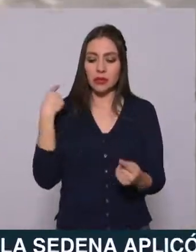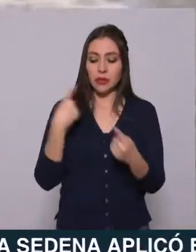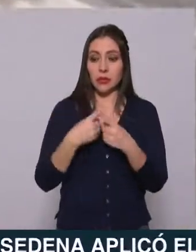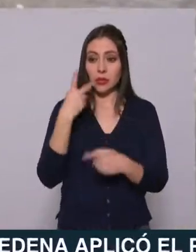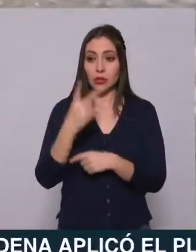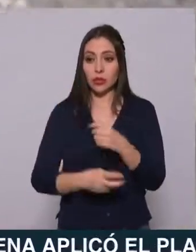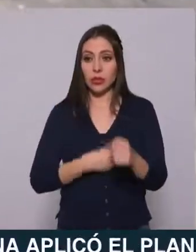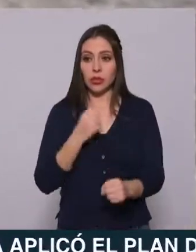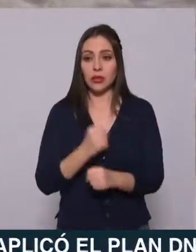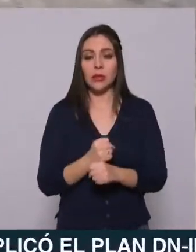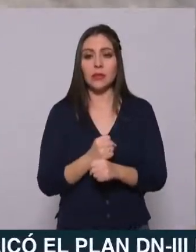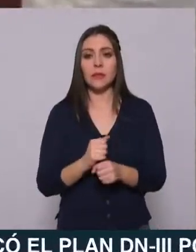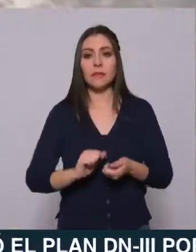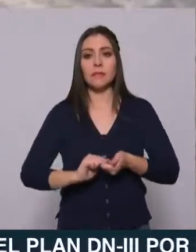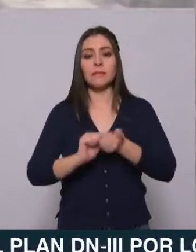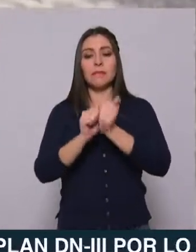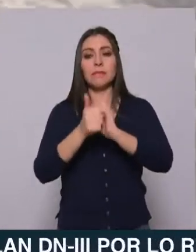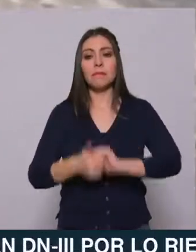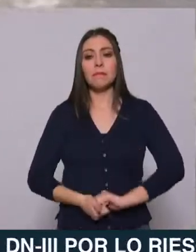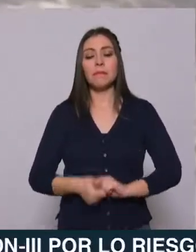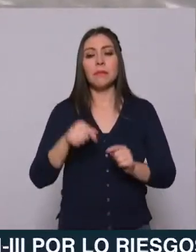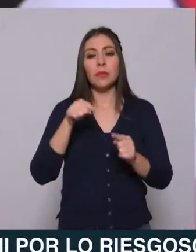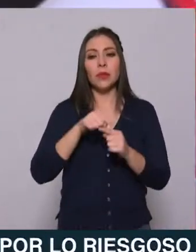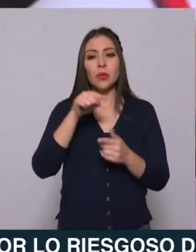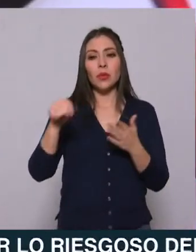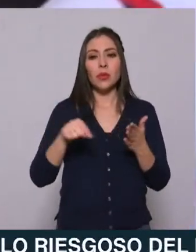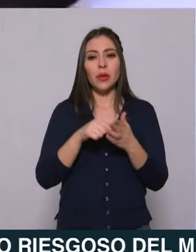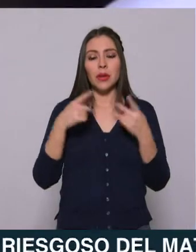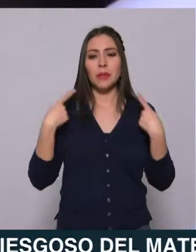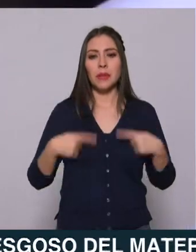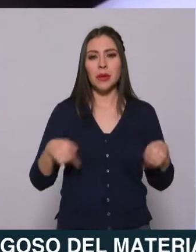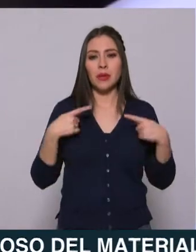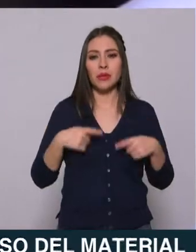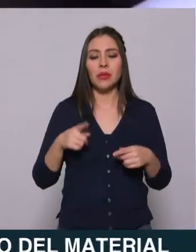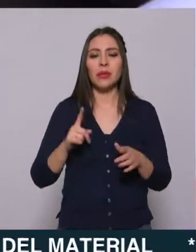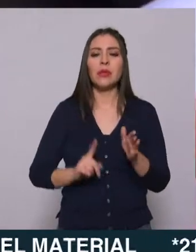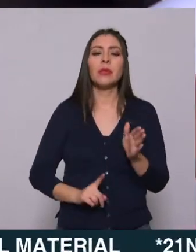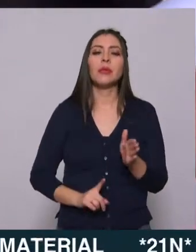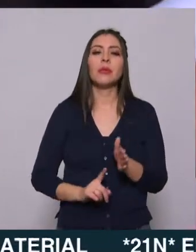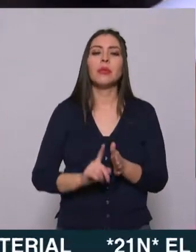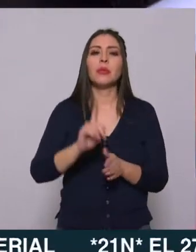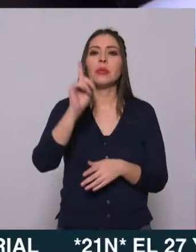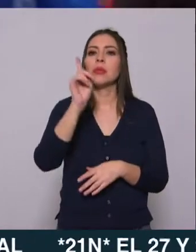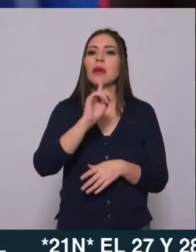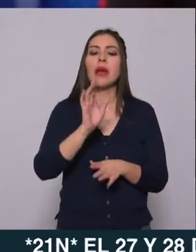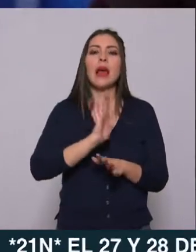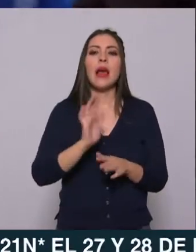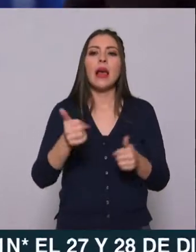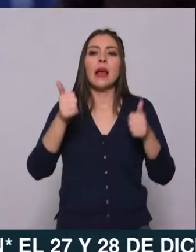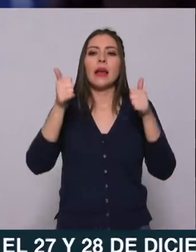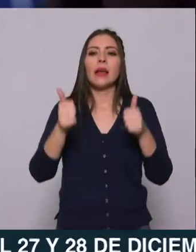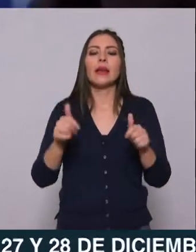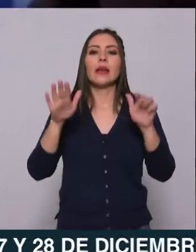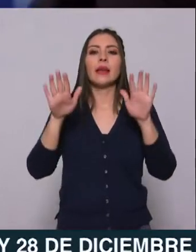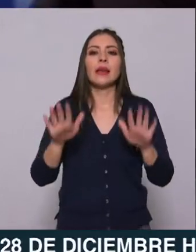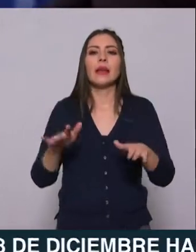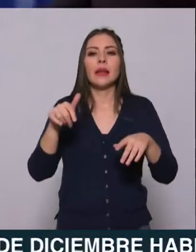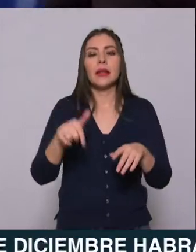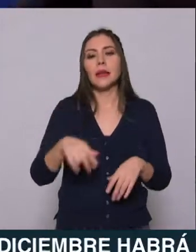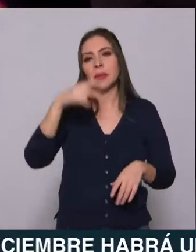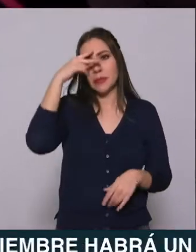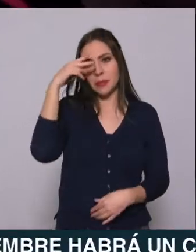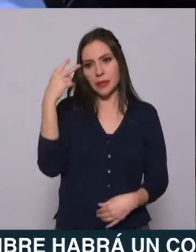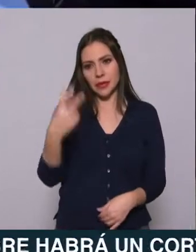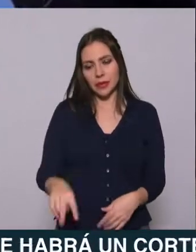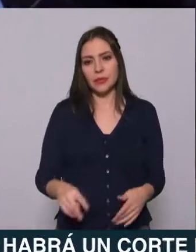años, ha pasado de ser un país de tránsito para muchos centroamericanos y para convertirse en un país de destino. Entonces, si vemos,